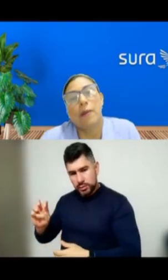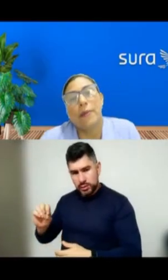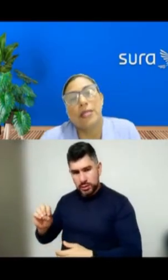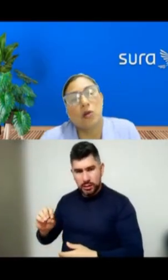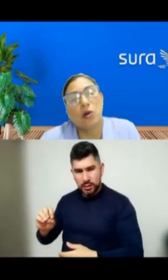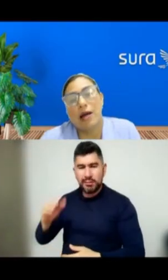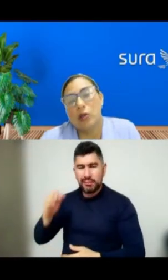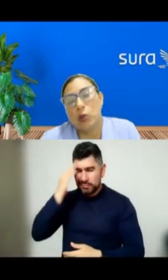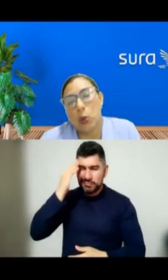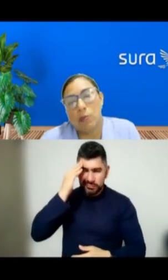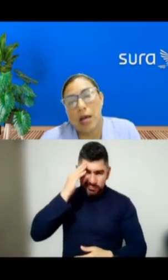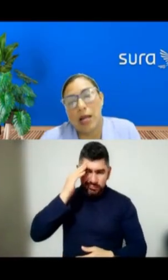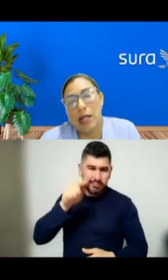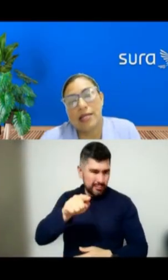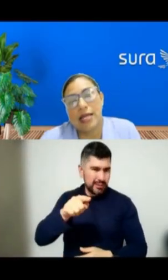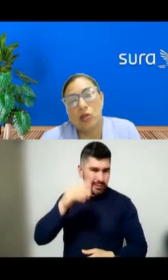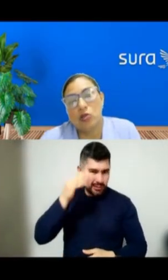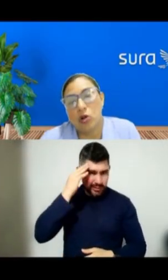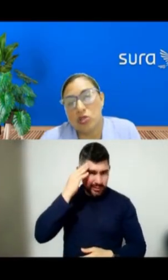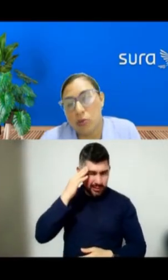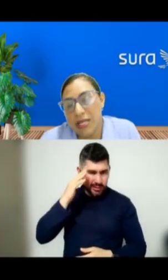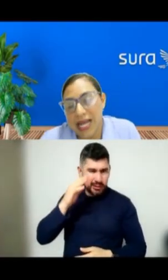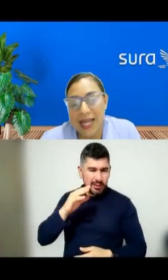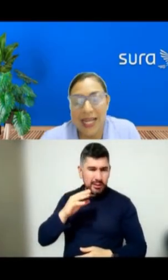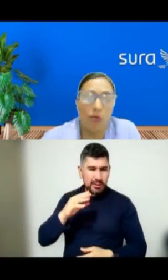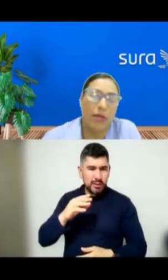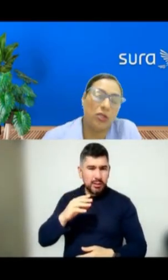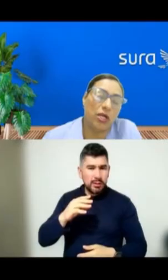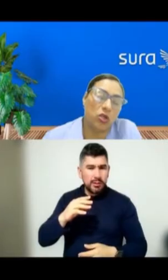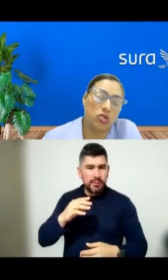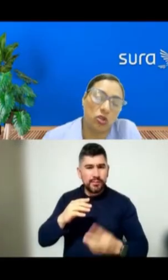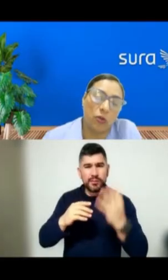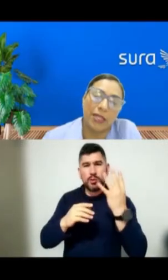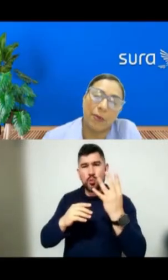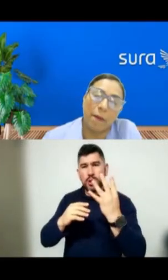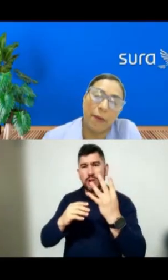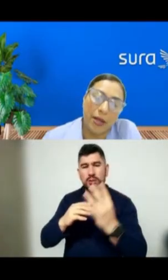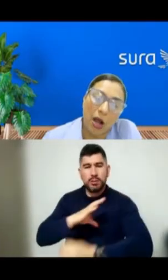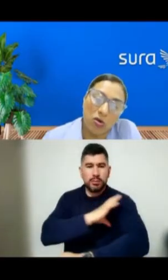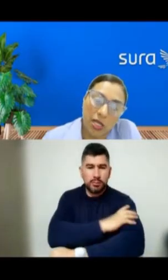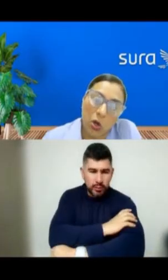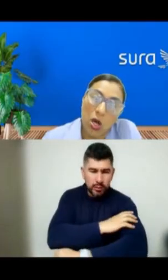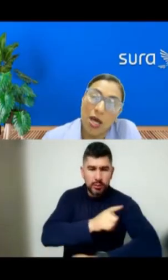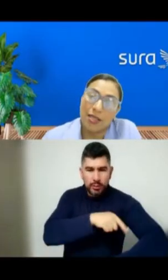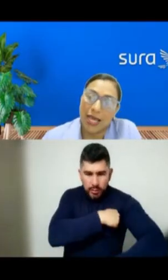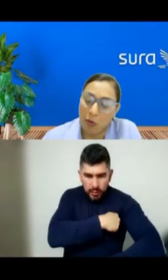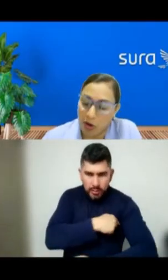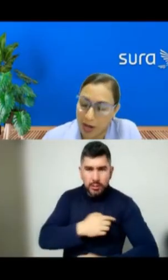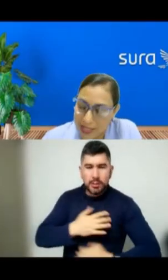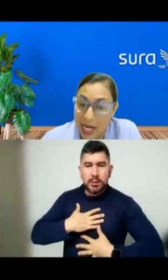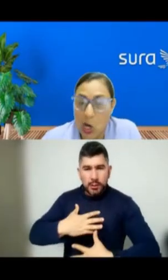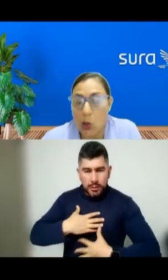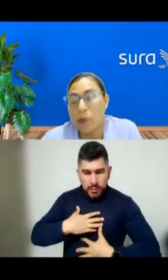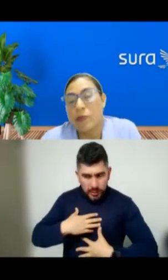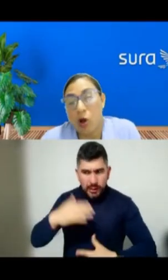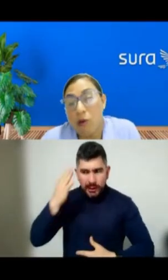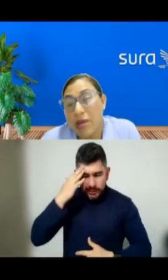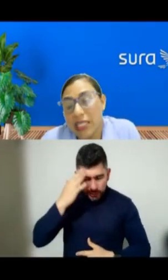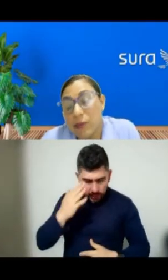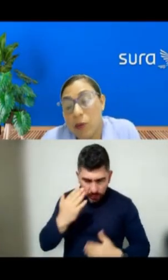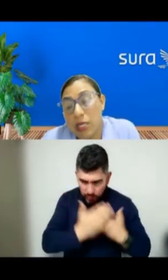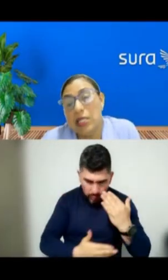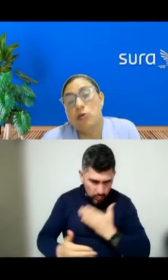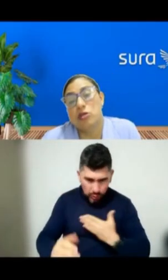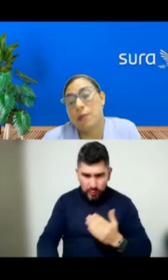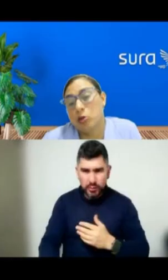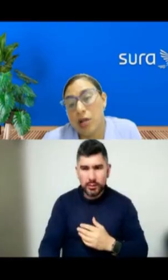sería nuestra expresión normal. Serían estos los signos vitales que al momento que nosotros prestamos primeros auxilios debemos revisar